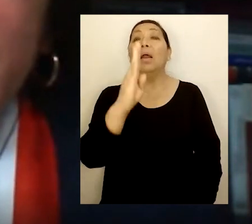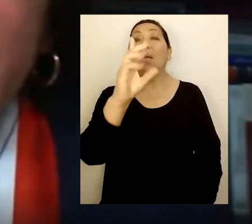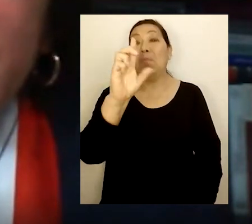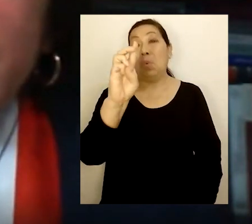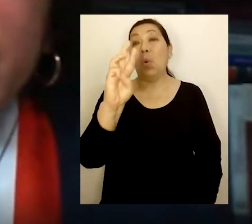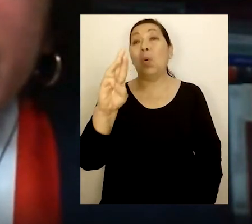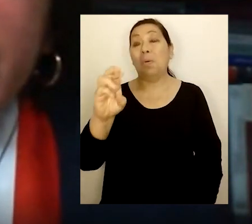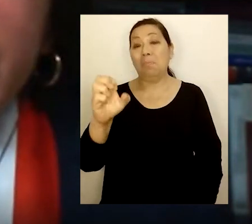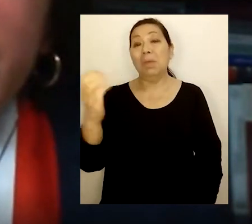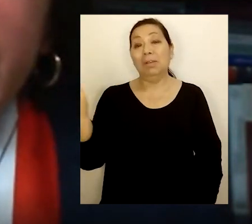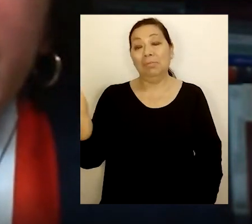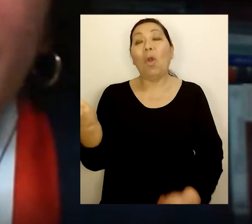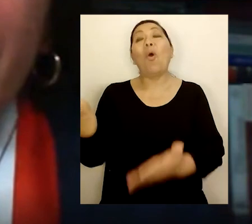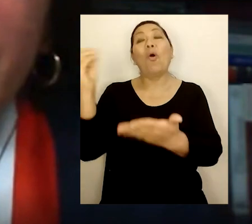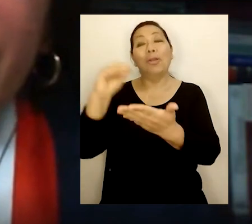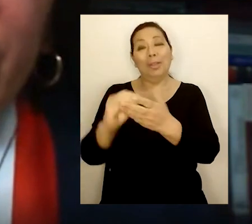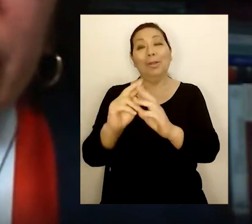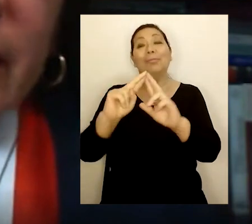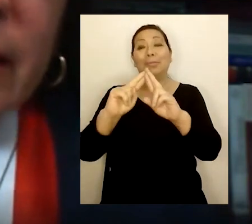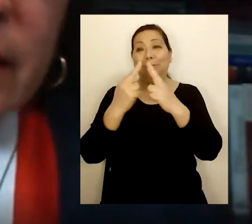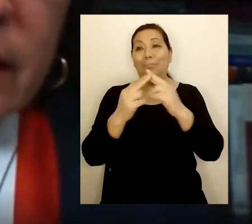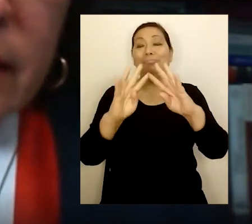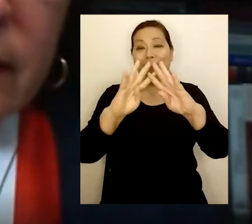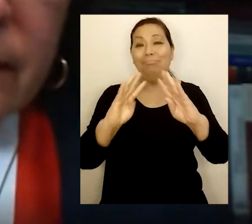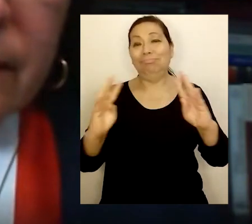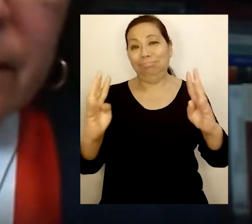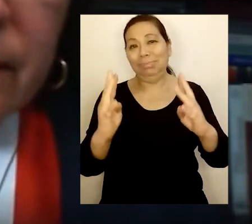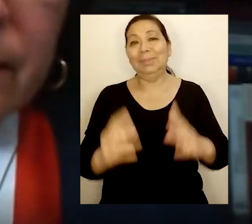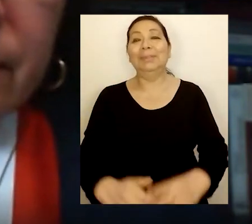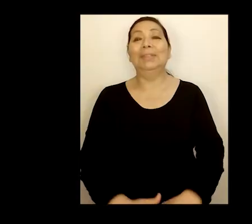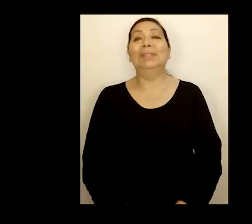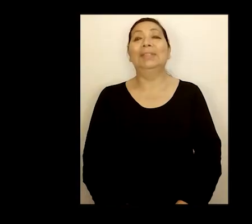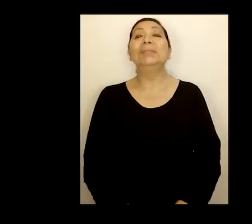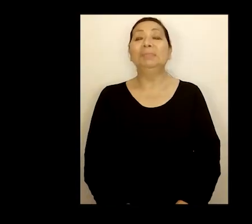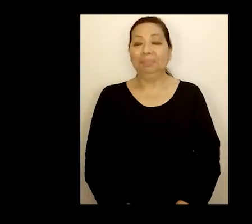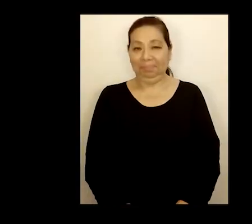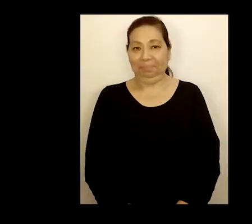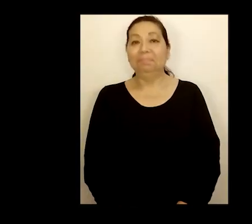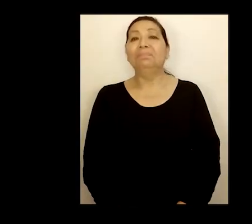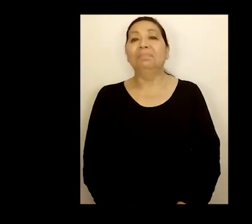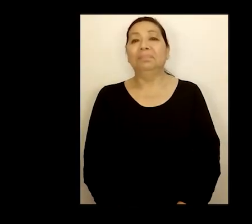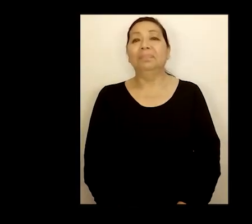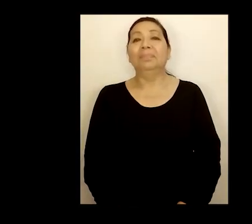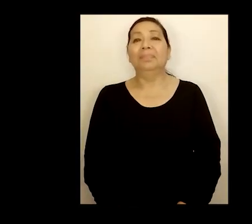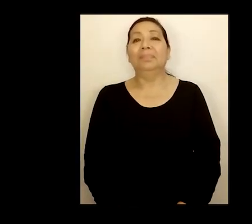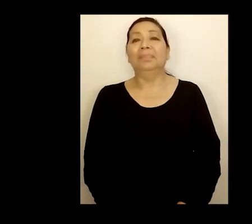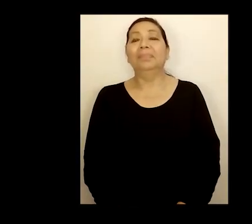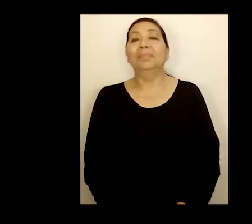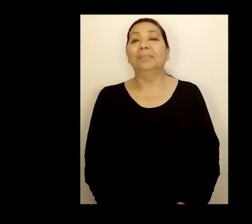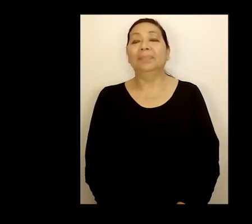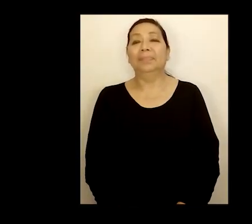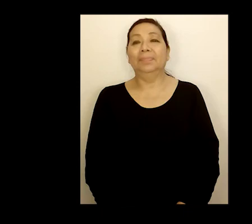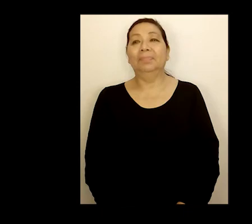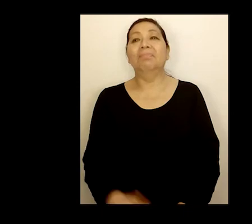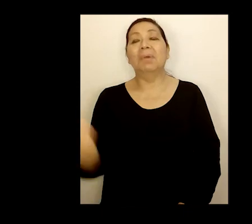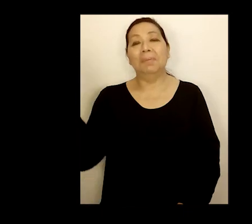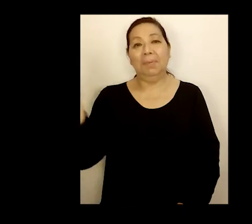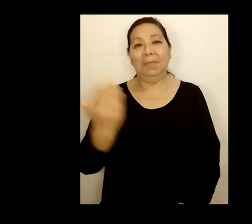Blume se integre a la plataforma. Ok, presidenta, procederé a comunicarme.